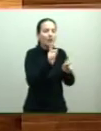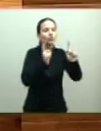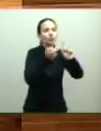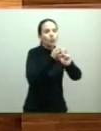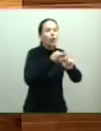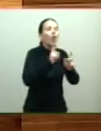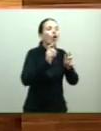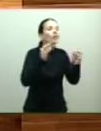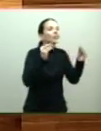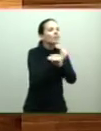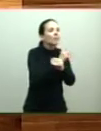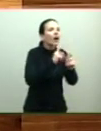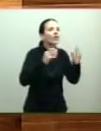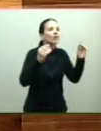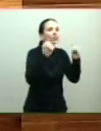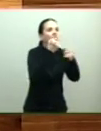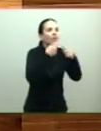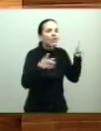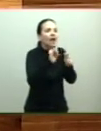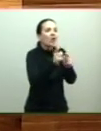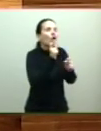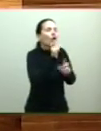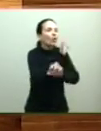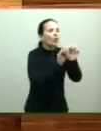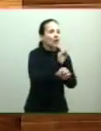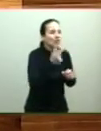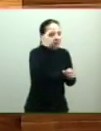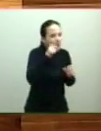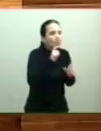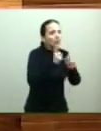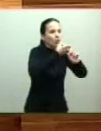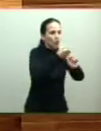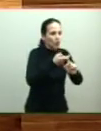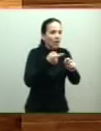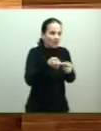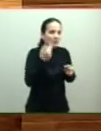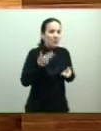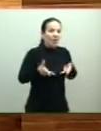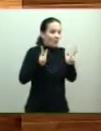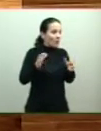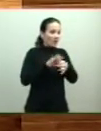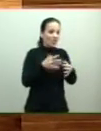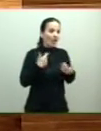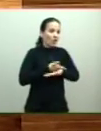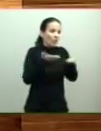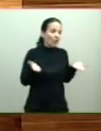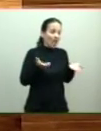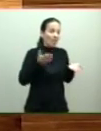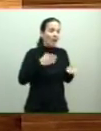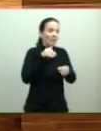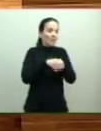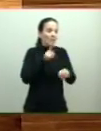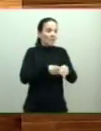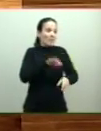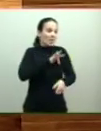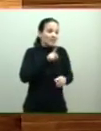las discrepancias, especialmente cuando se trata de una organización democrática. Esta no puede ser otra que la democracia, la confianza en sus miligantes,